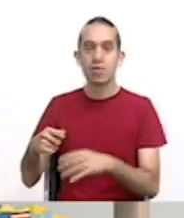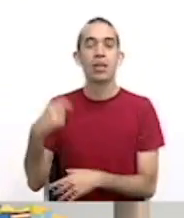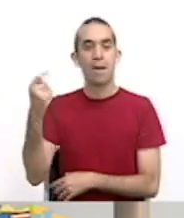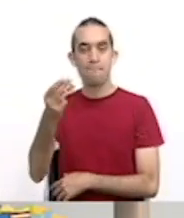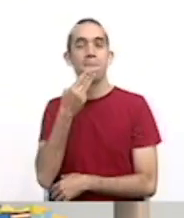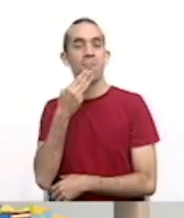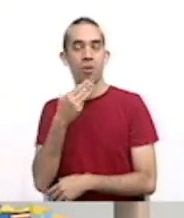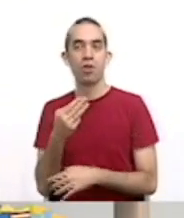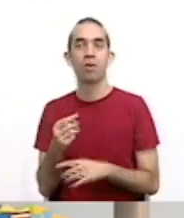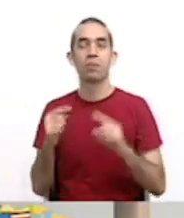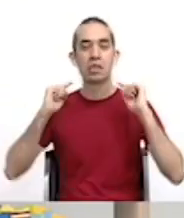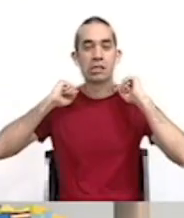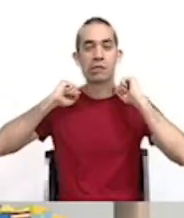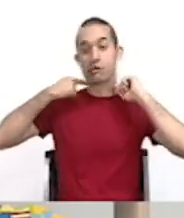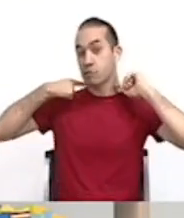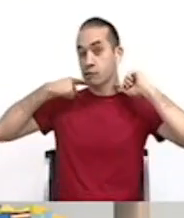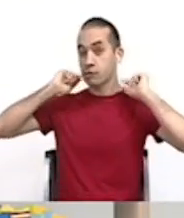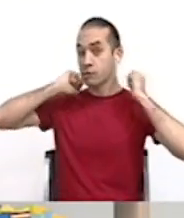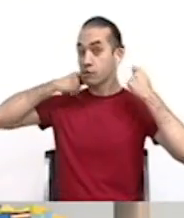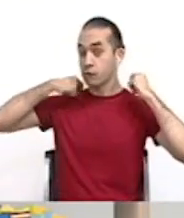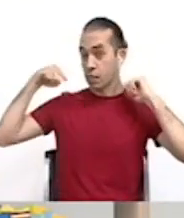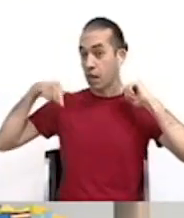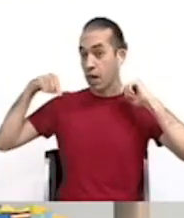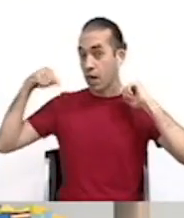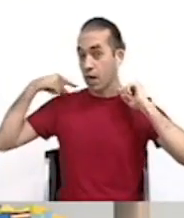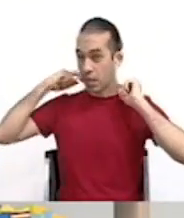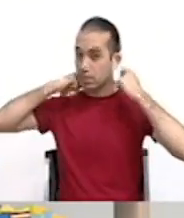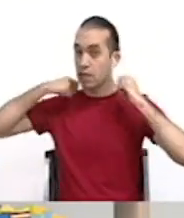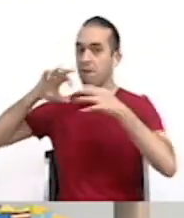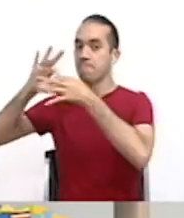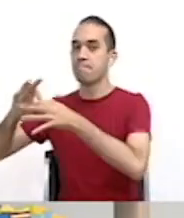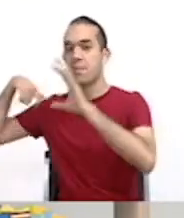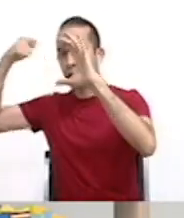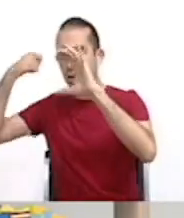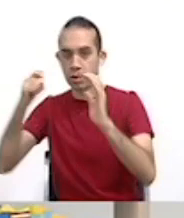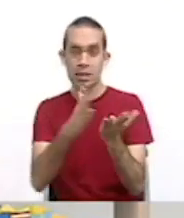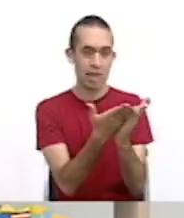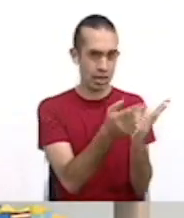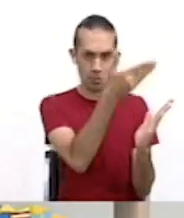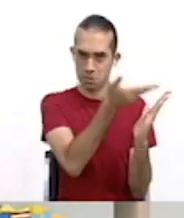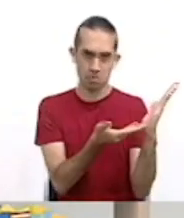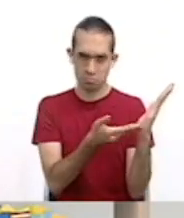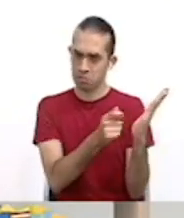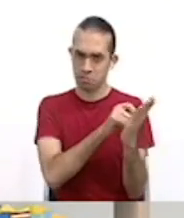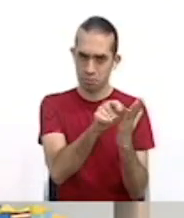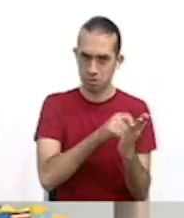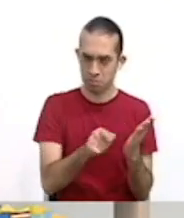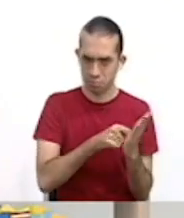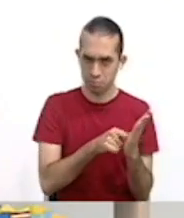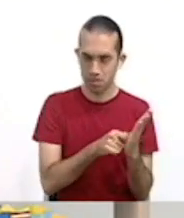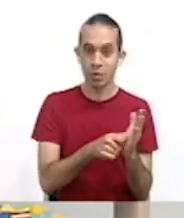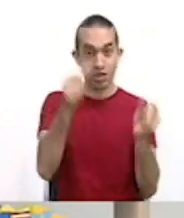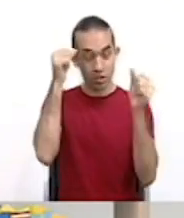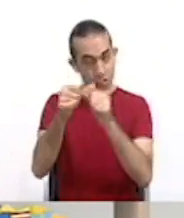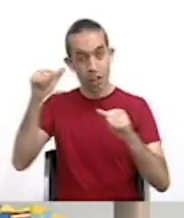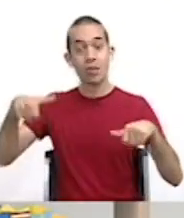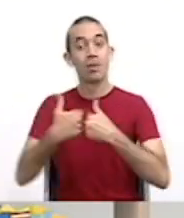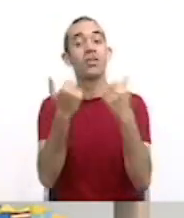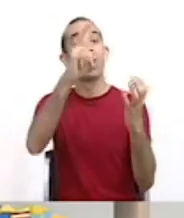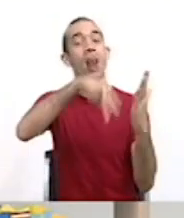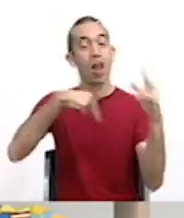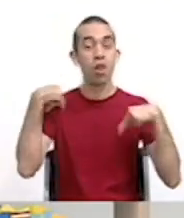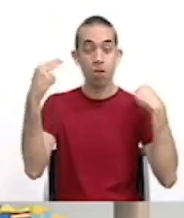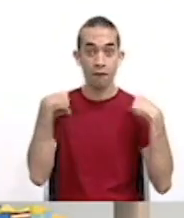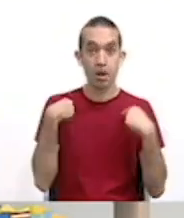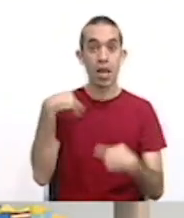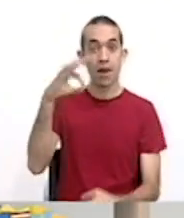Y esos tornillos que sobresalen sobre la nuca también es de las películas. Si ustedes, por favor, recuerden el desafío, leen la novela